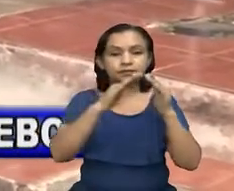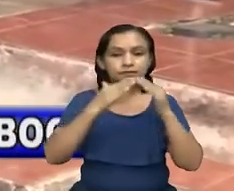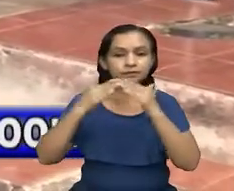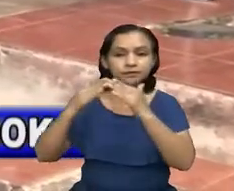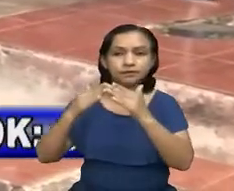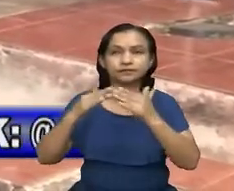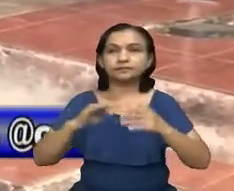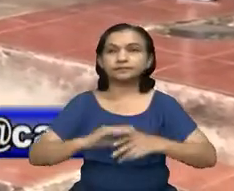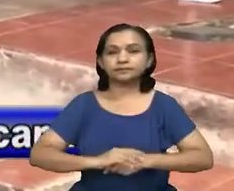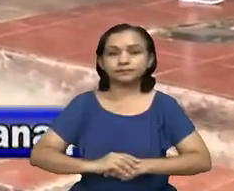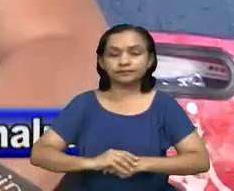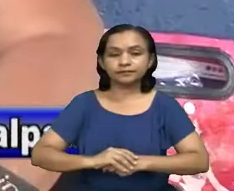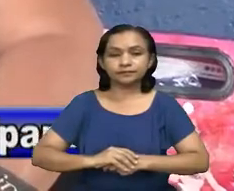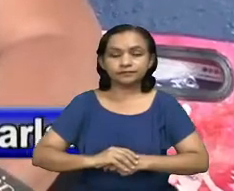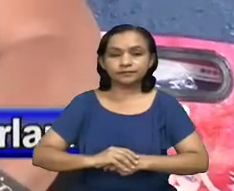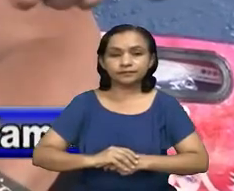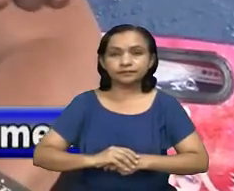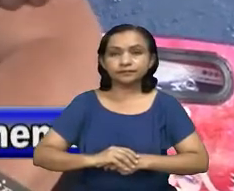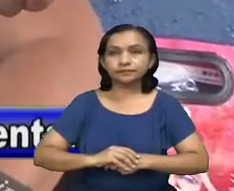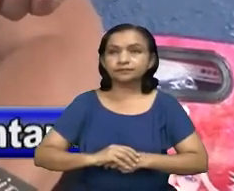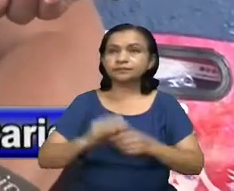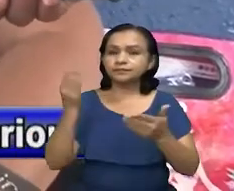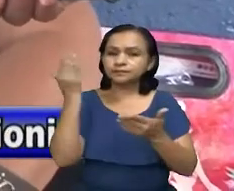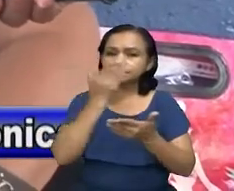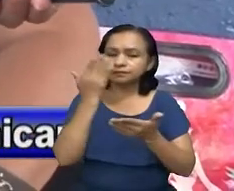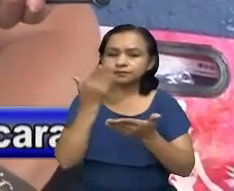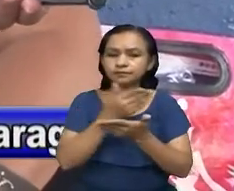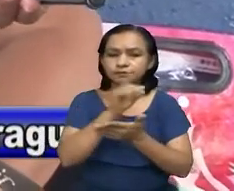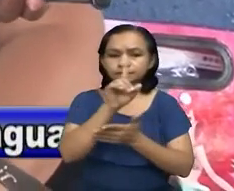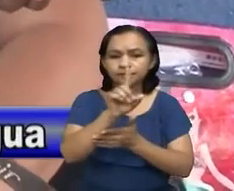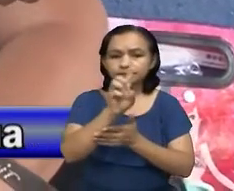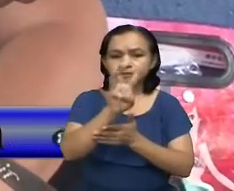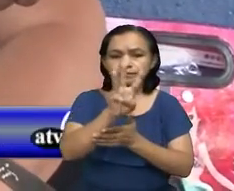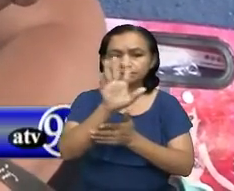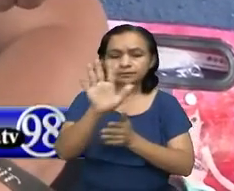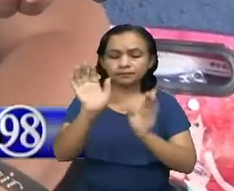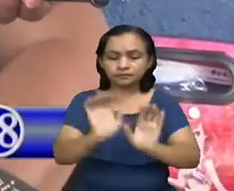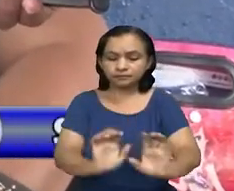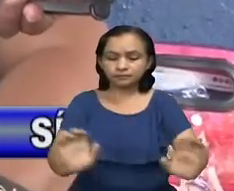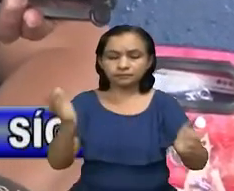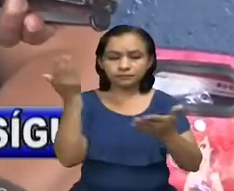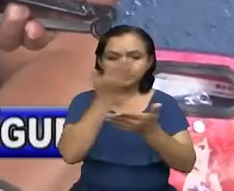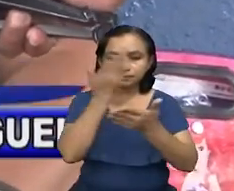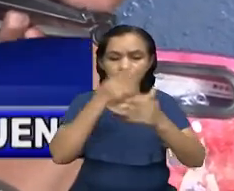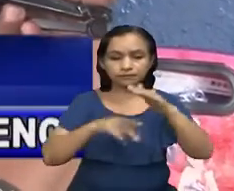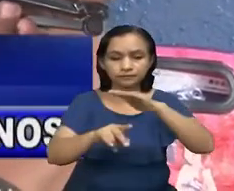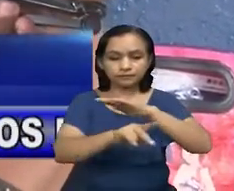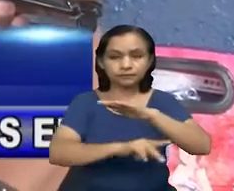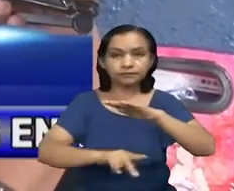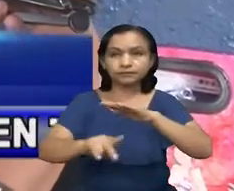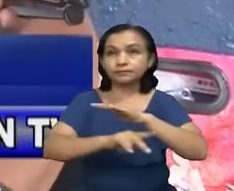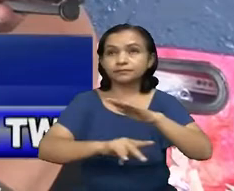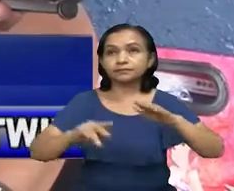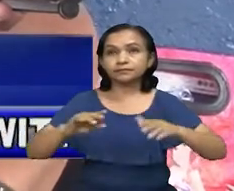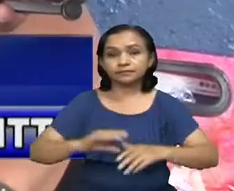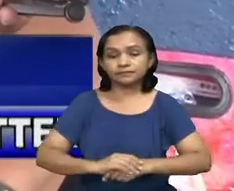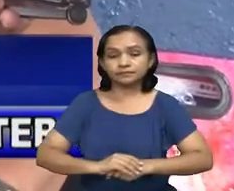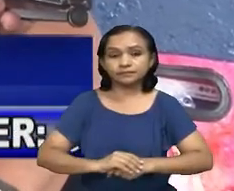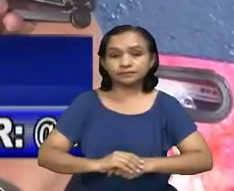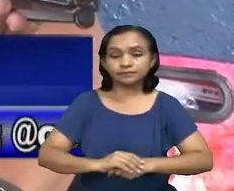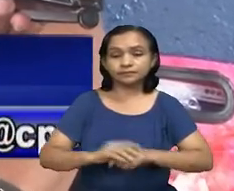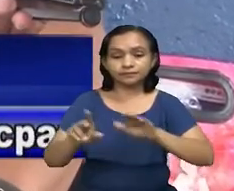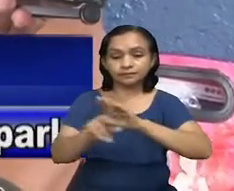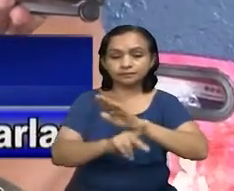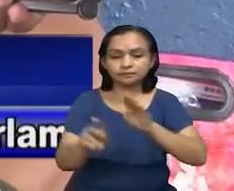barrio. ¿Cuántos niños estudian aquí? 135 niños. ¿Ves? Sí, un